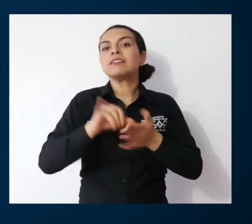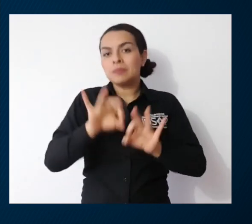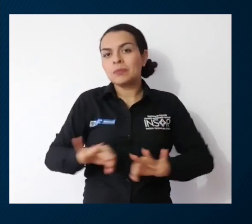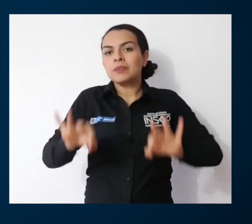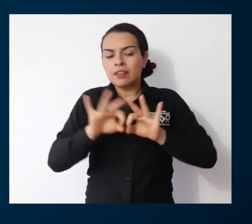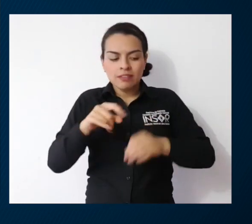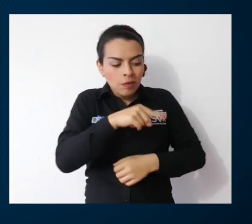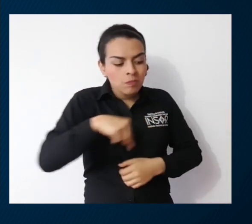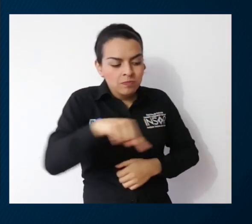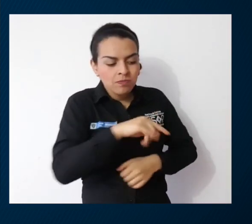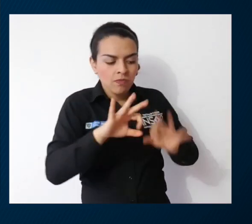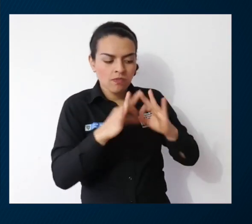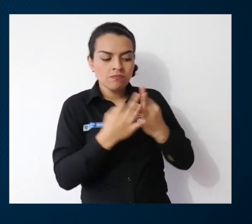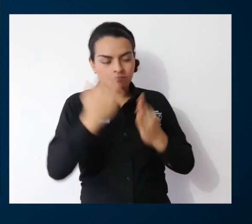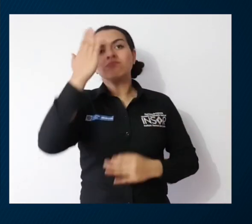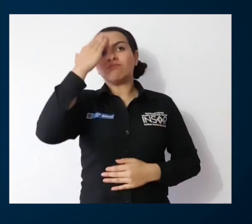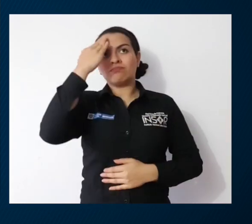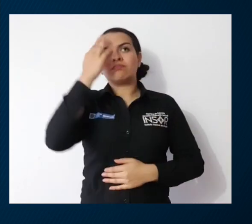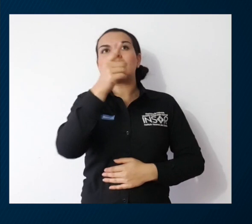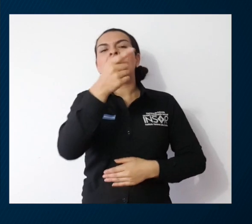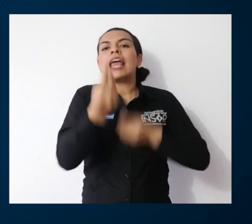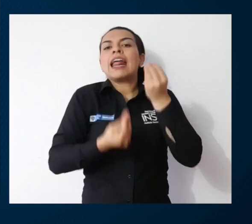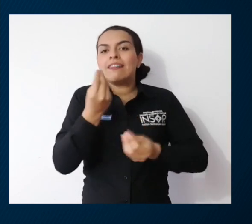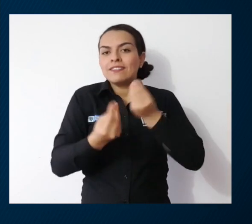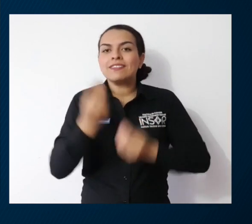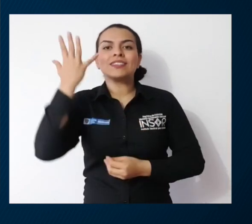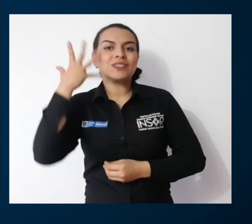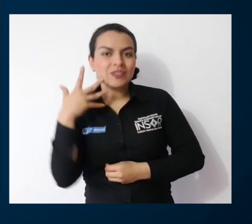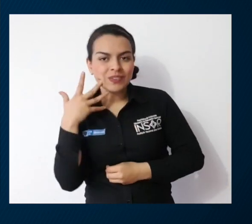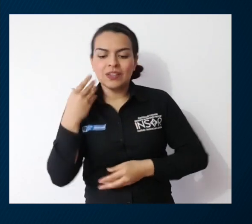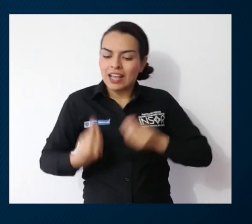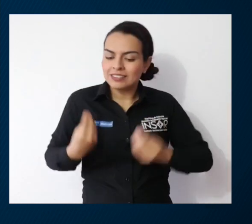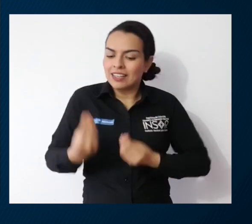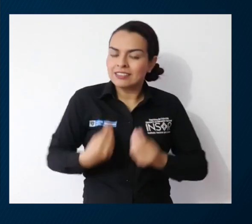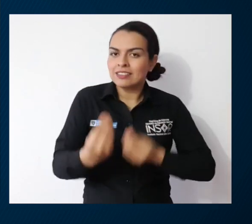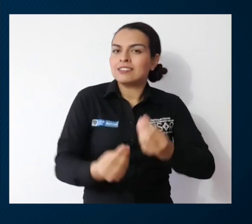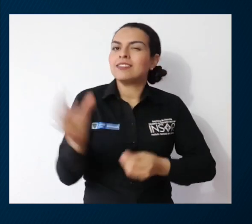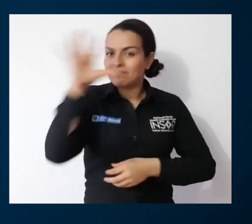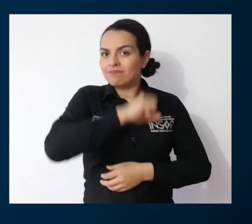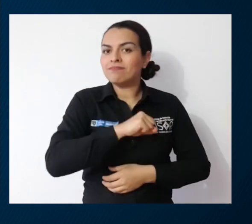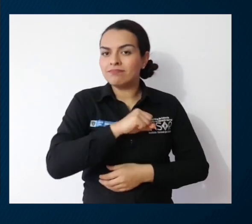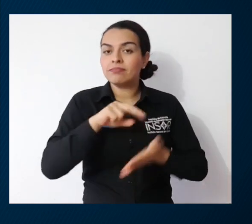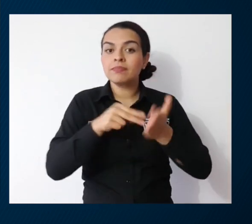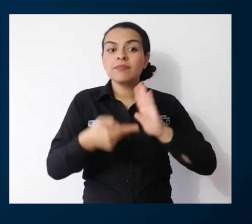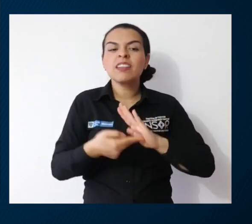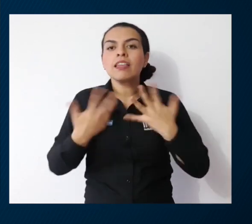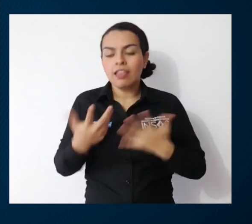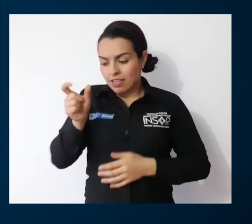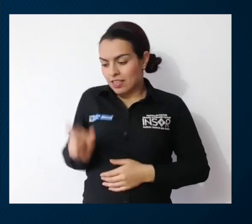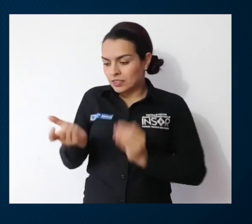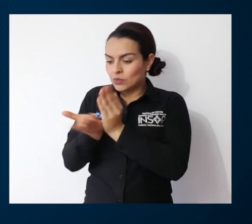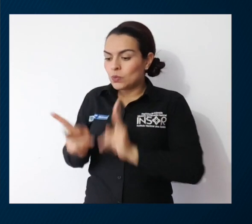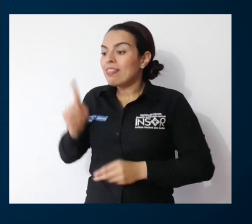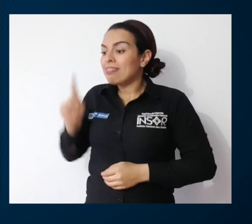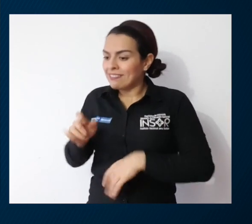hace el docente en su cotidianidad, de ver lo que significa que el estudiante esté vinculado, esté enganchado,